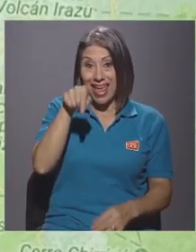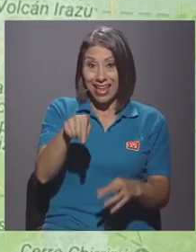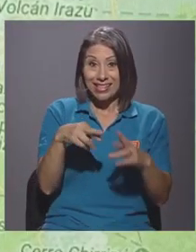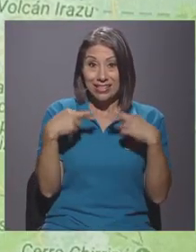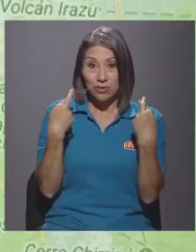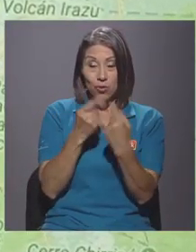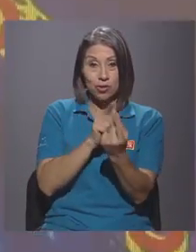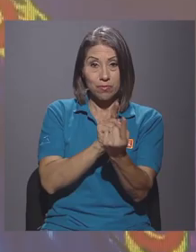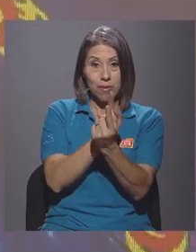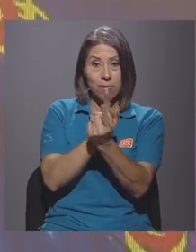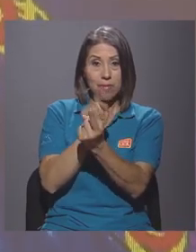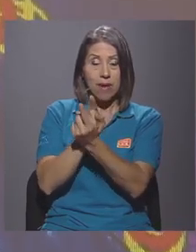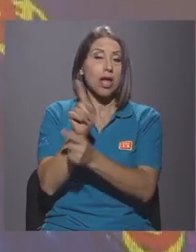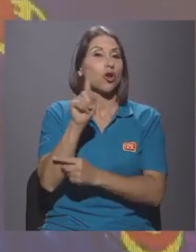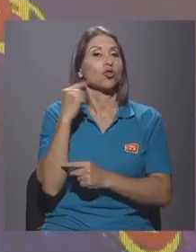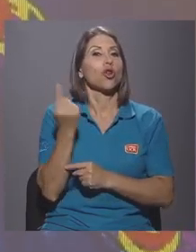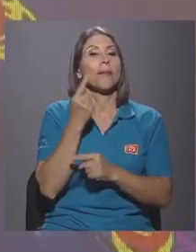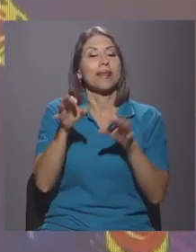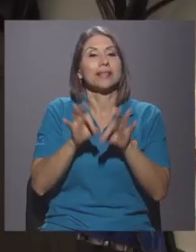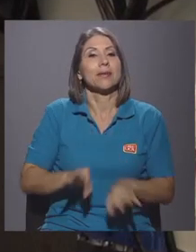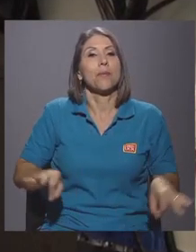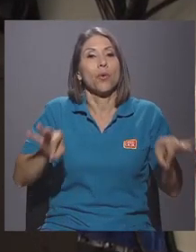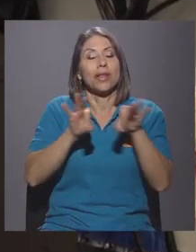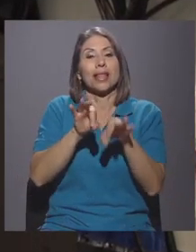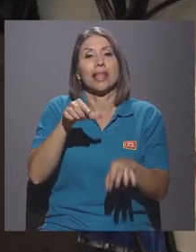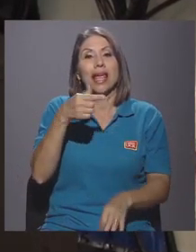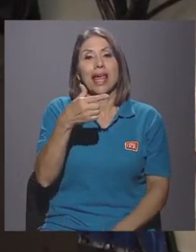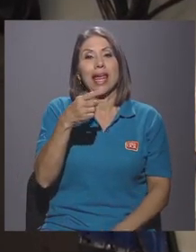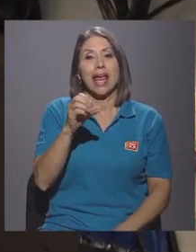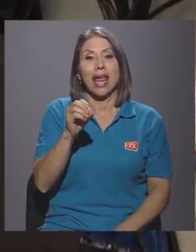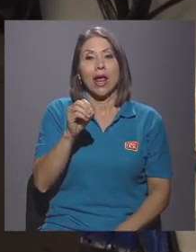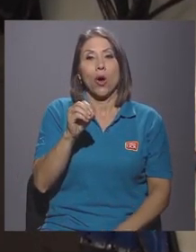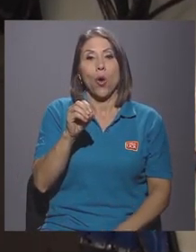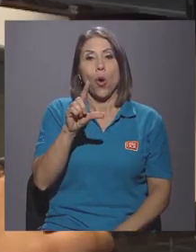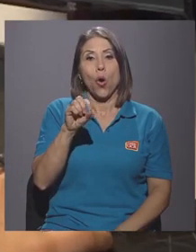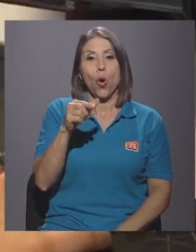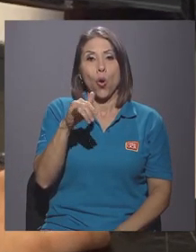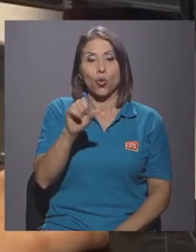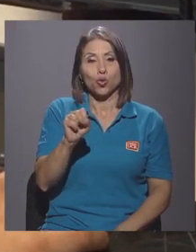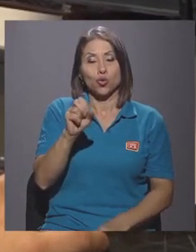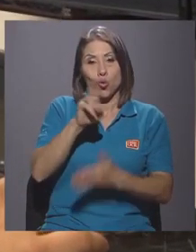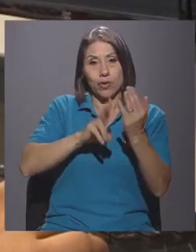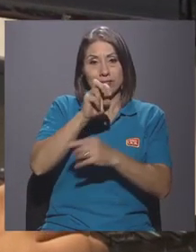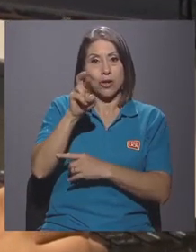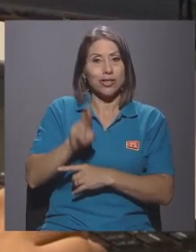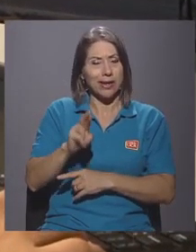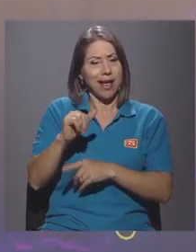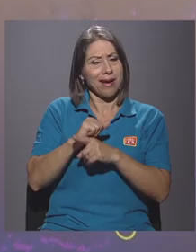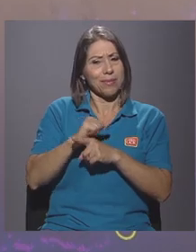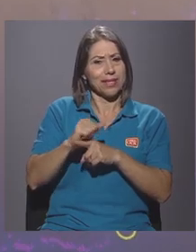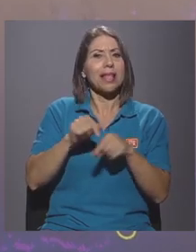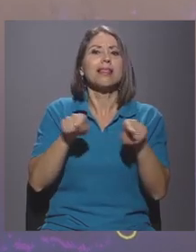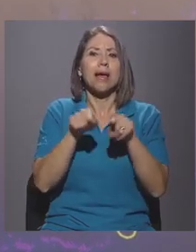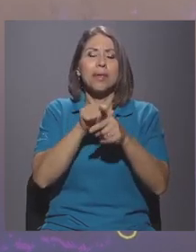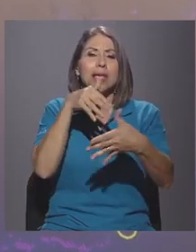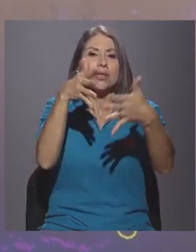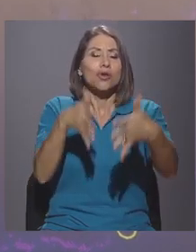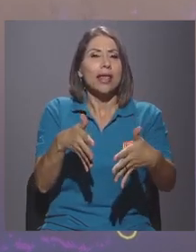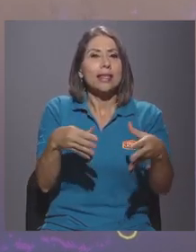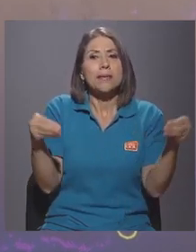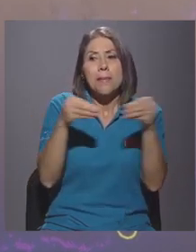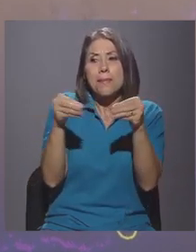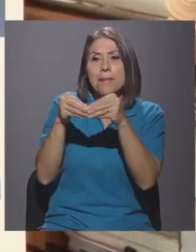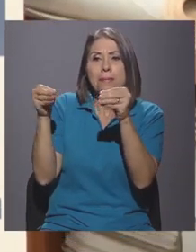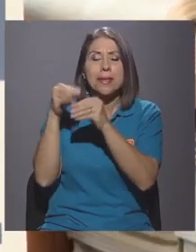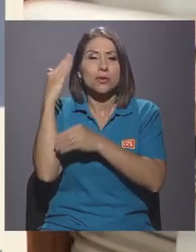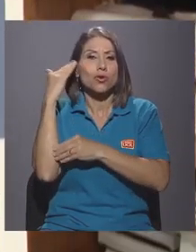es importante para que los geólogos de la UCR se capaciten, sino también para que los estudiantes enriquezcan sus conocimientos y adquieran insumos para sus